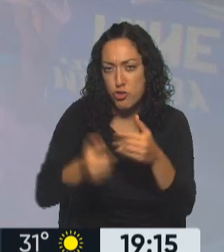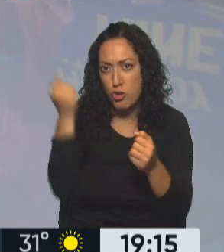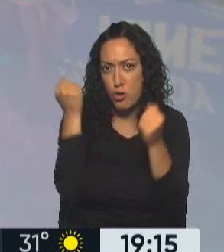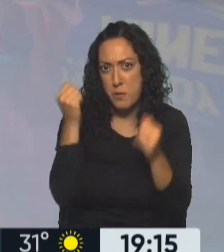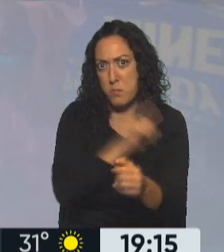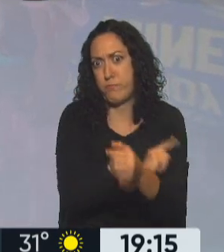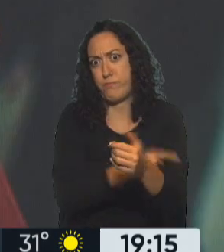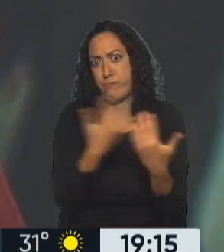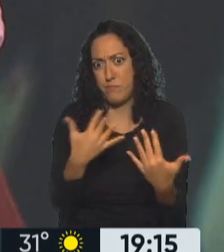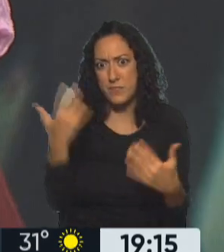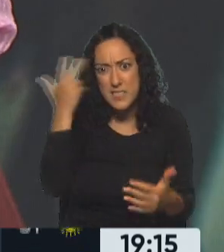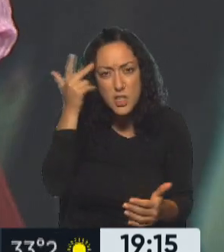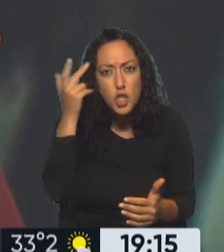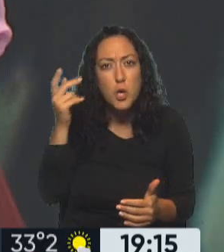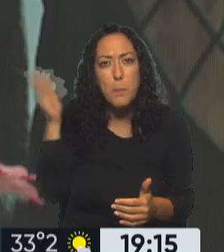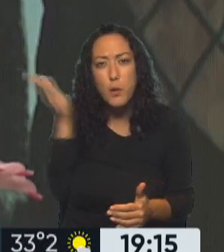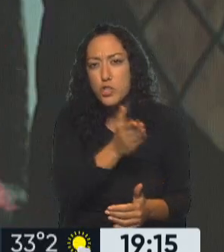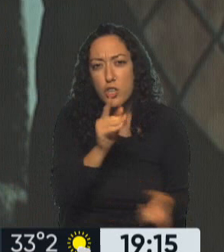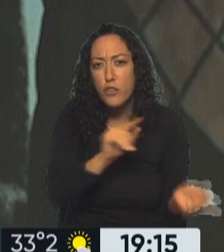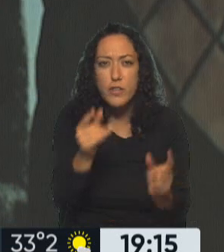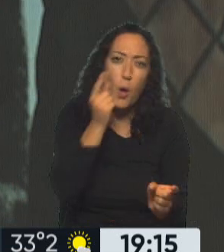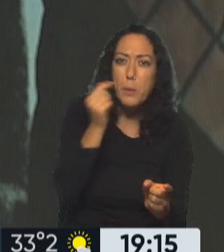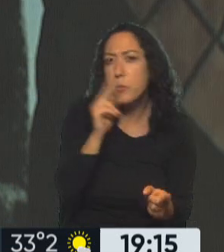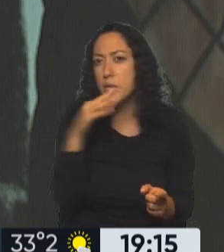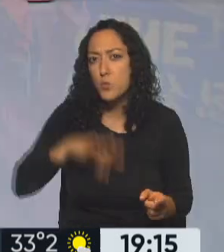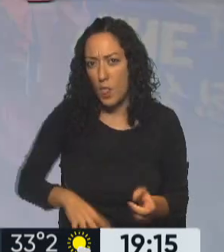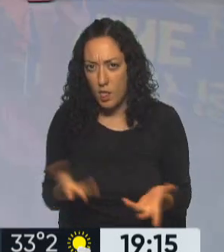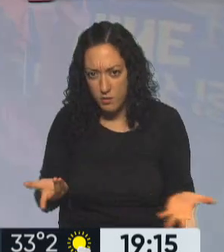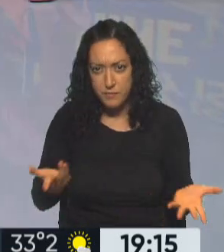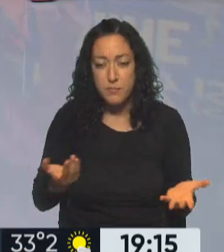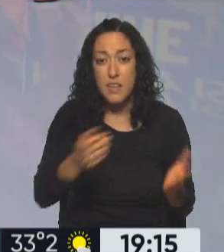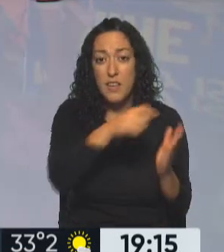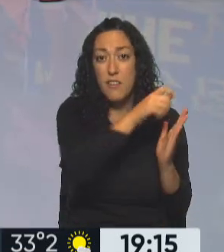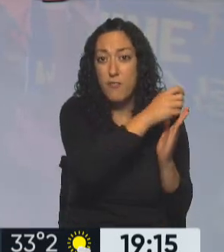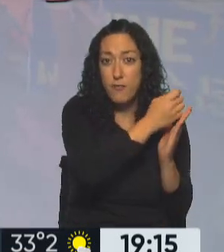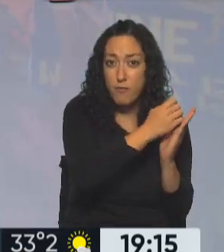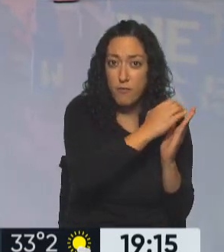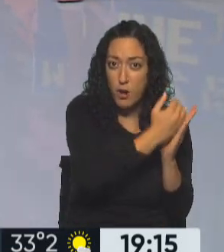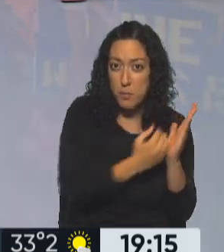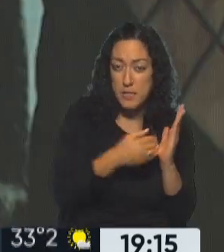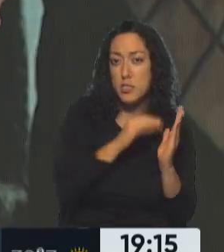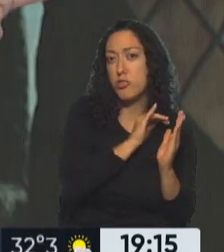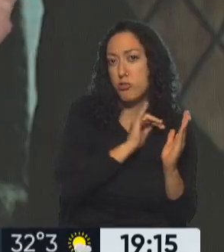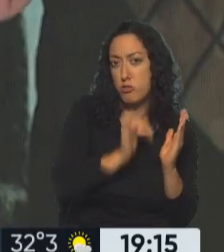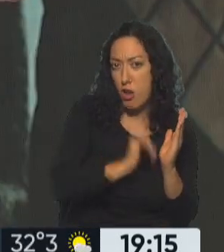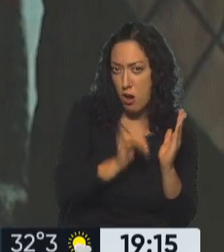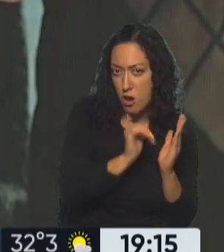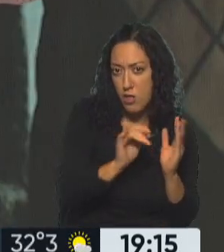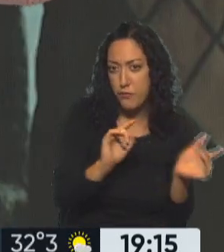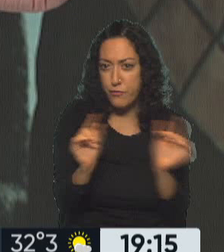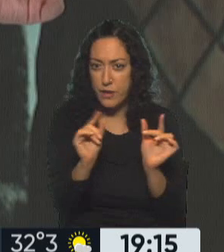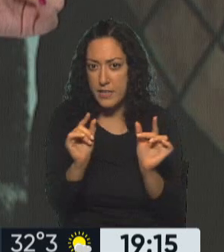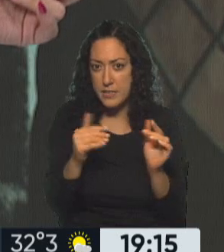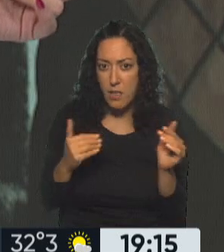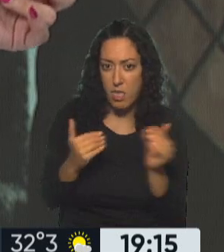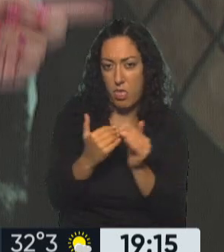del 18%, si se quiere, claro, ¿no? Claro. La pregunta que nos queda es, bueno, si este informe destaca que en los países más desarrollados la brecha es menor y estamos